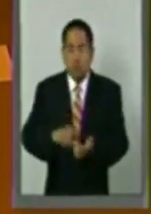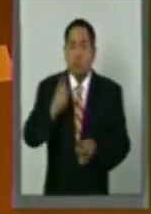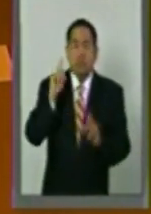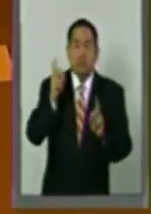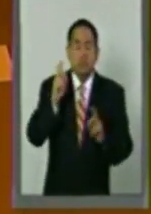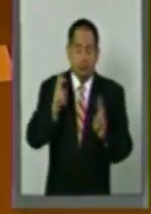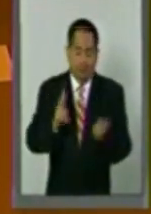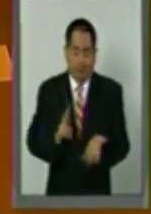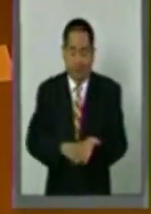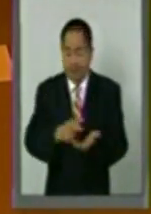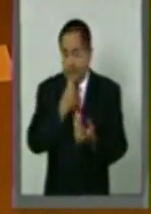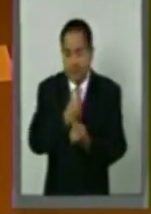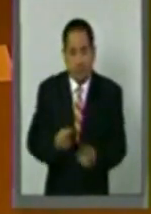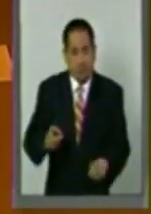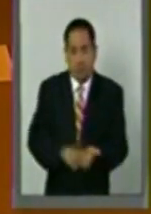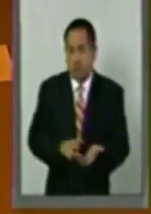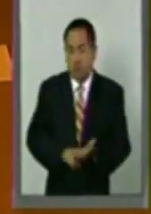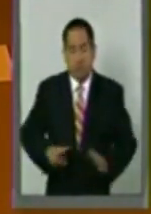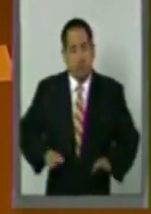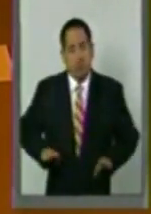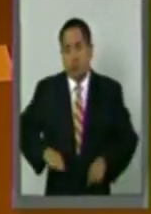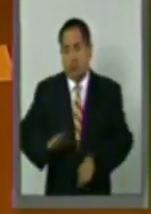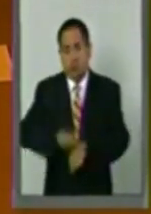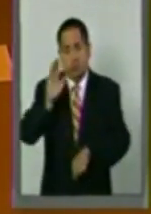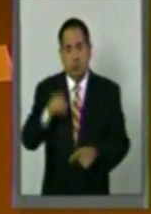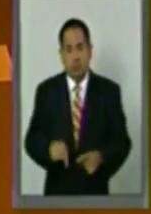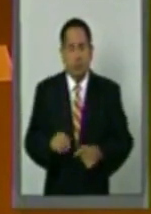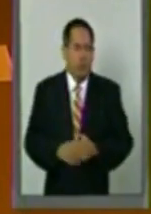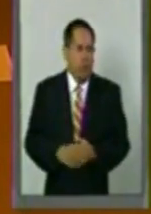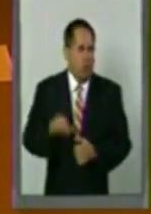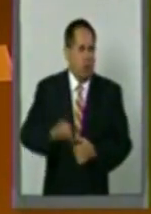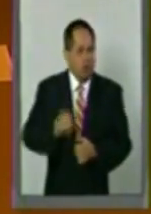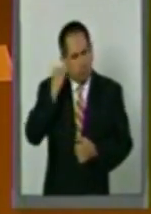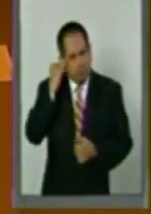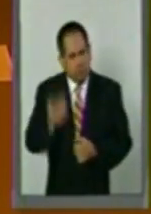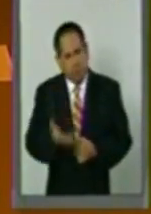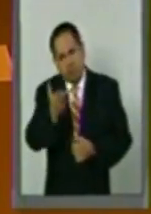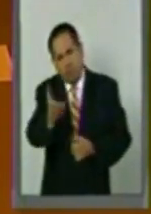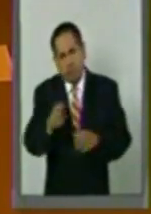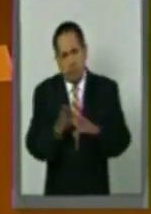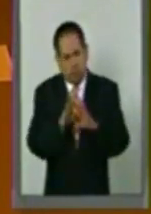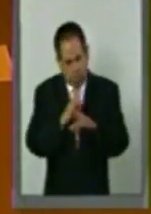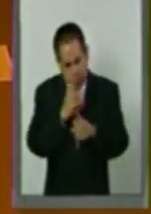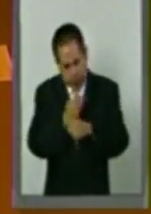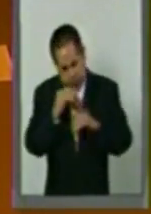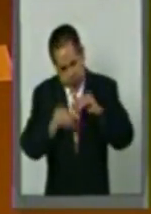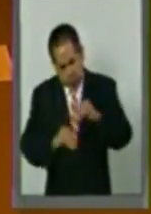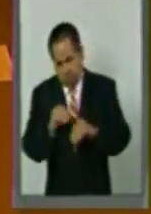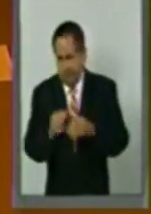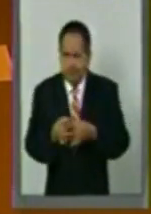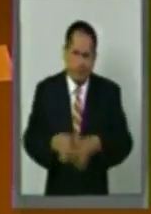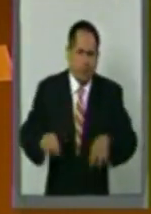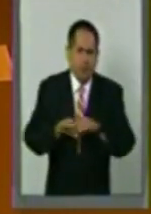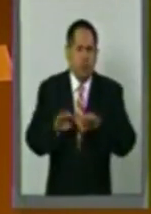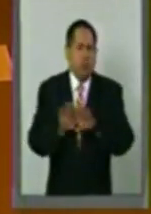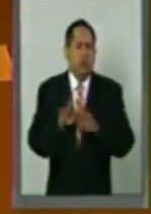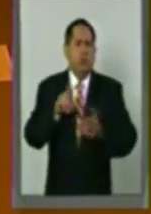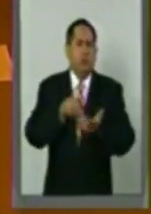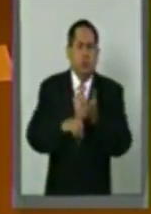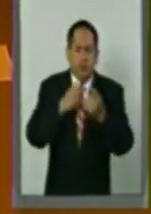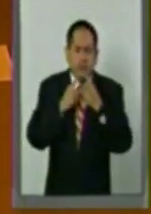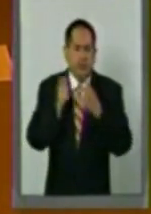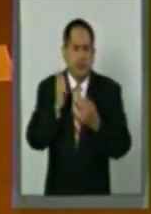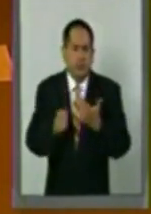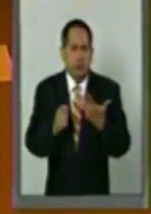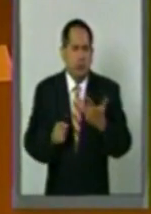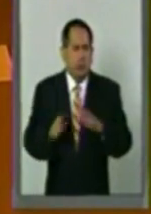los menores. Hoy nuevamente paso a esta tribuna con el fin de fortalecer este vínculo más importante que debe ser